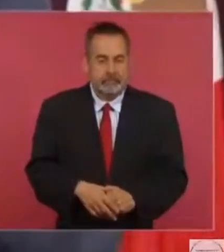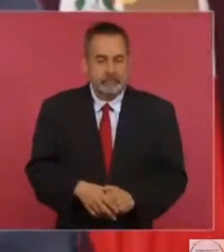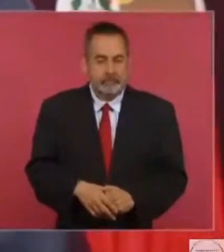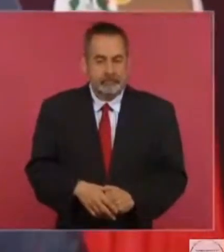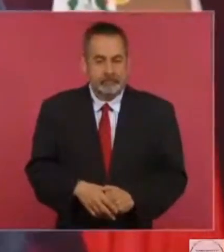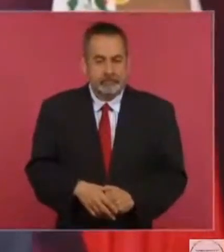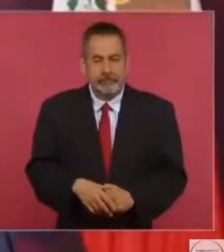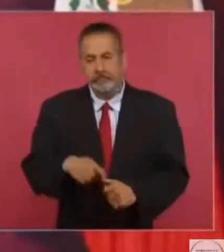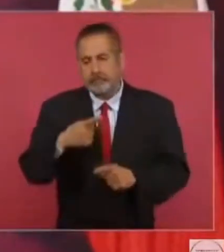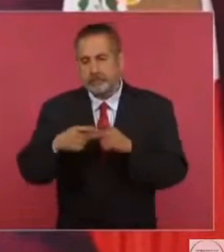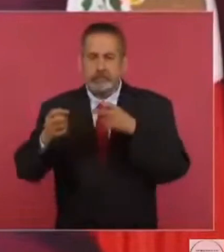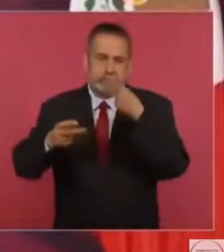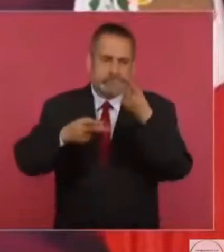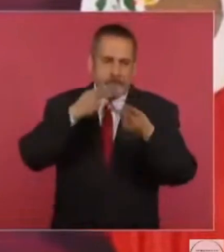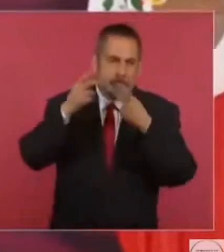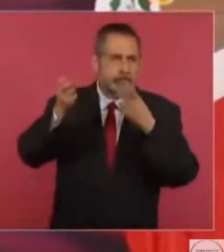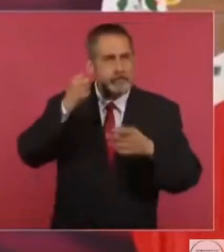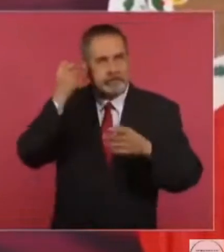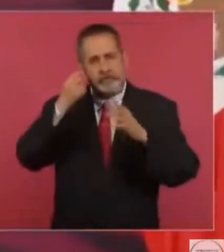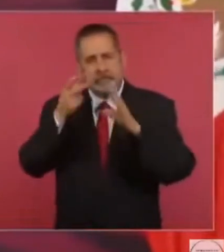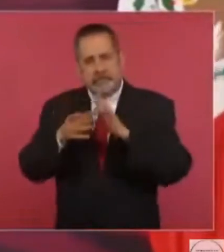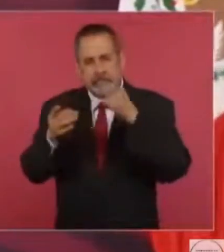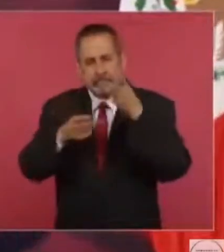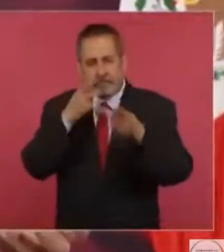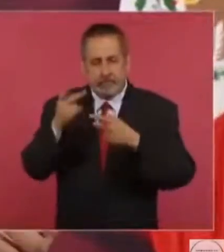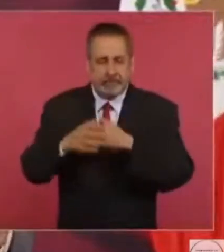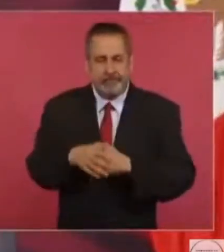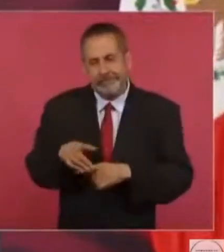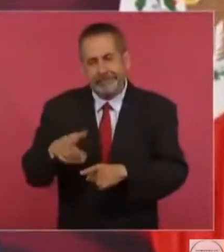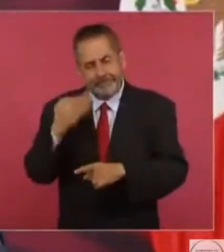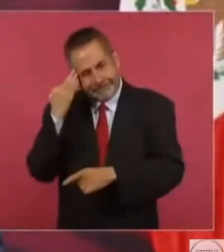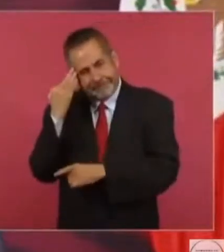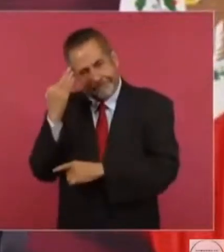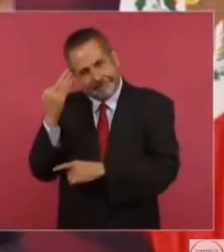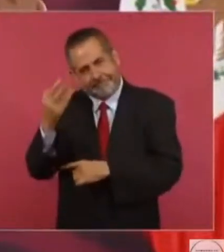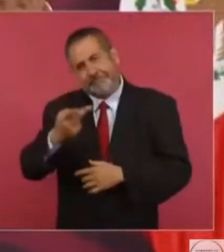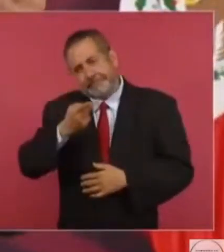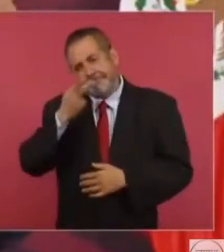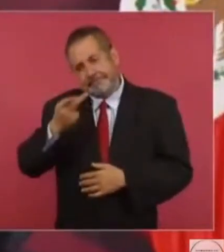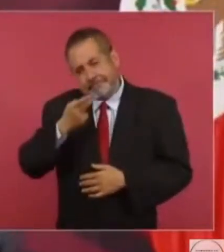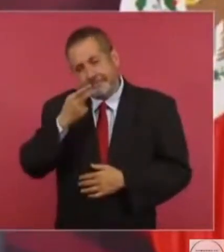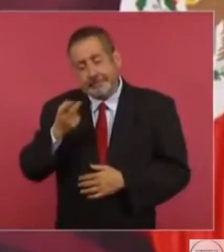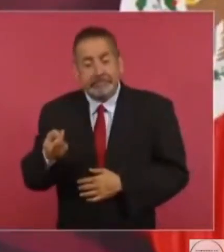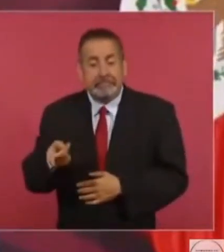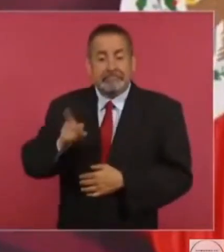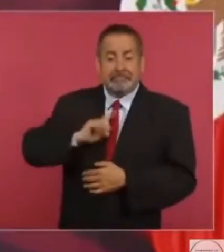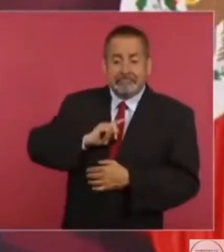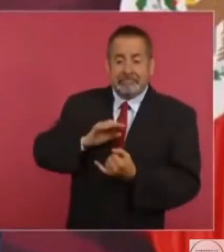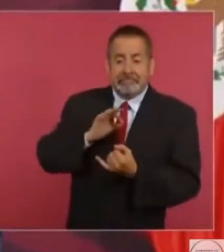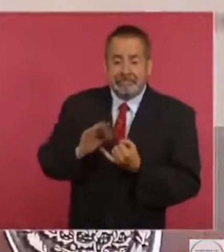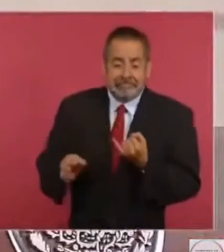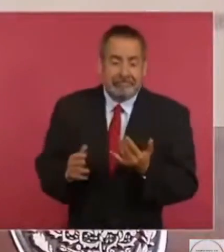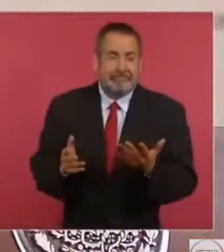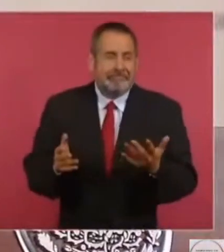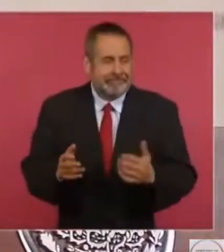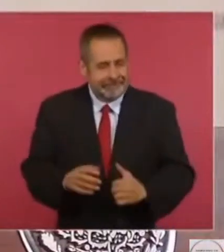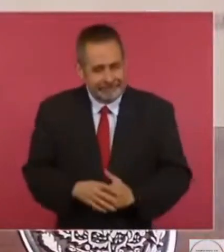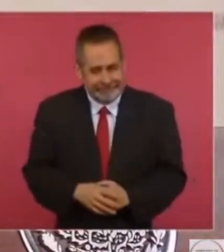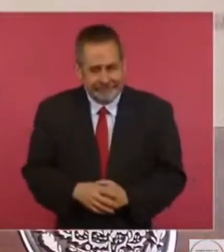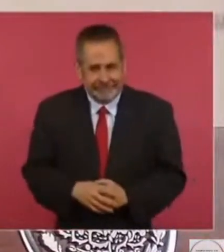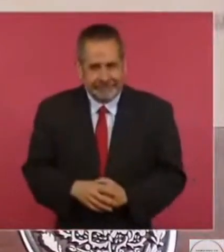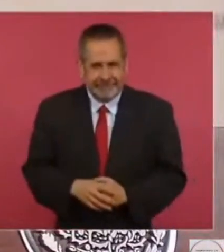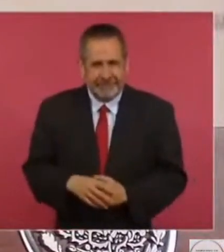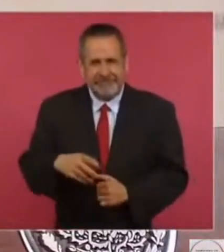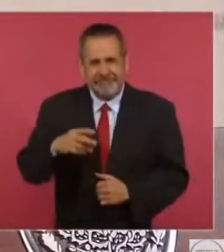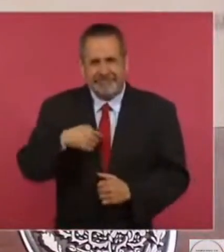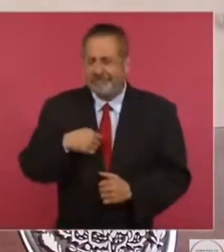empiezan los discursos y se tardan, ¿no? Y a mí me tocaba al final. Y